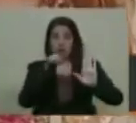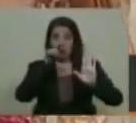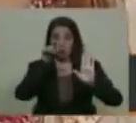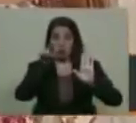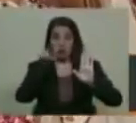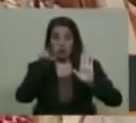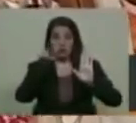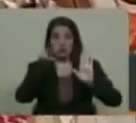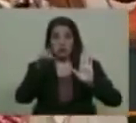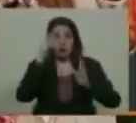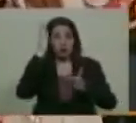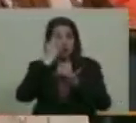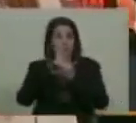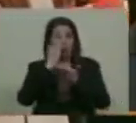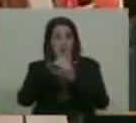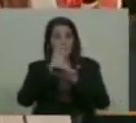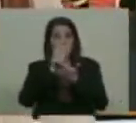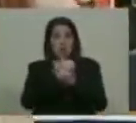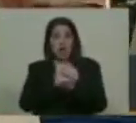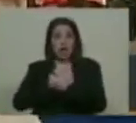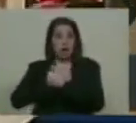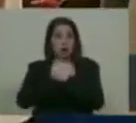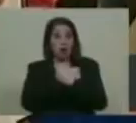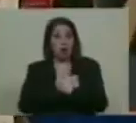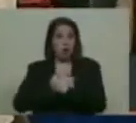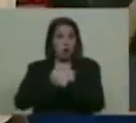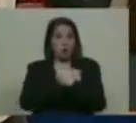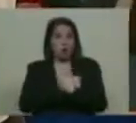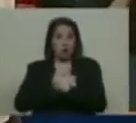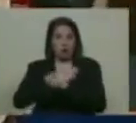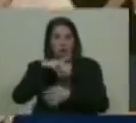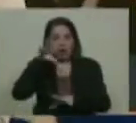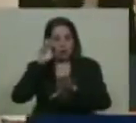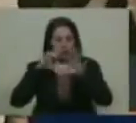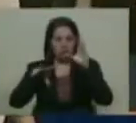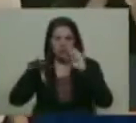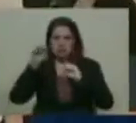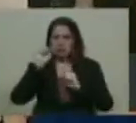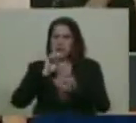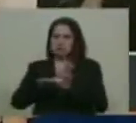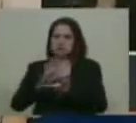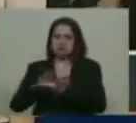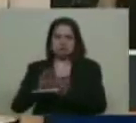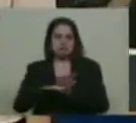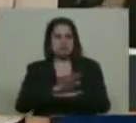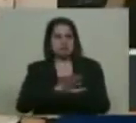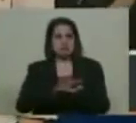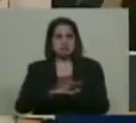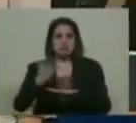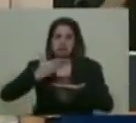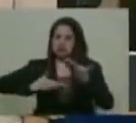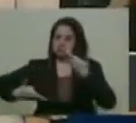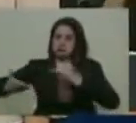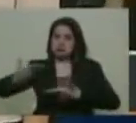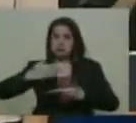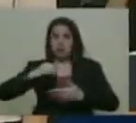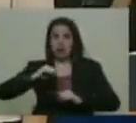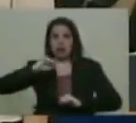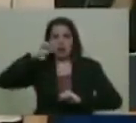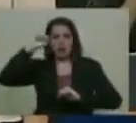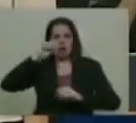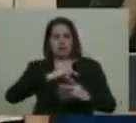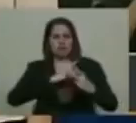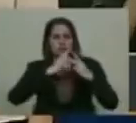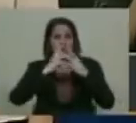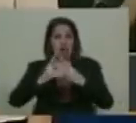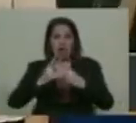los días, el espíritu del amor, de la comprensión, de la armonía, de la valentía, del no